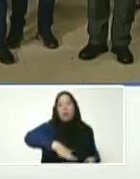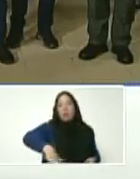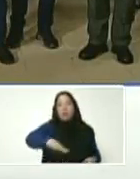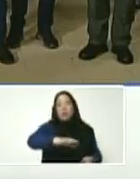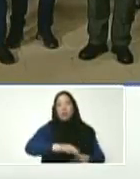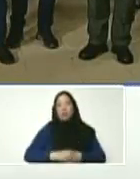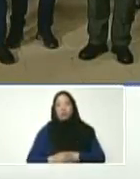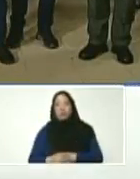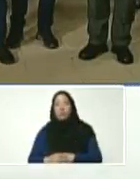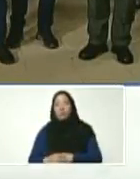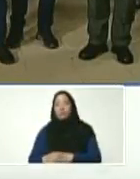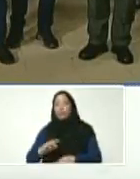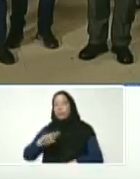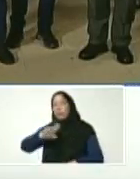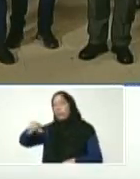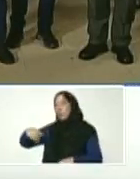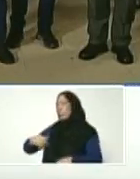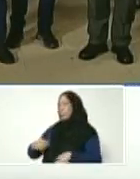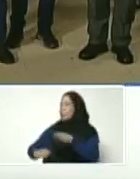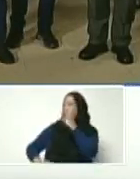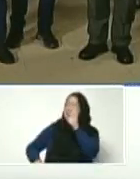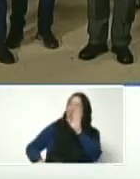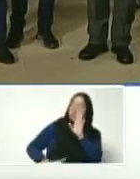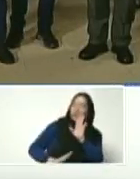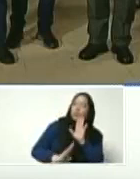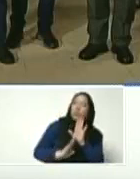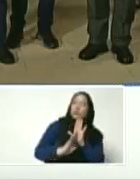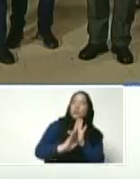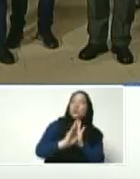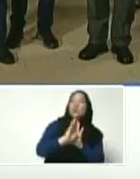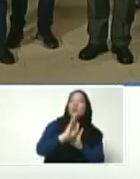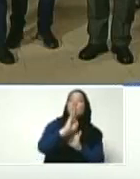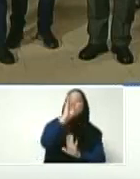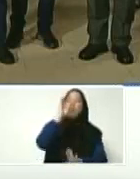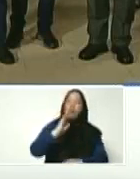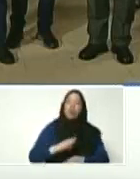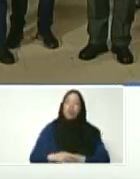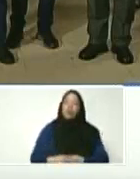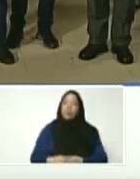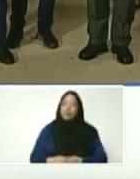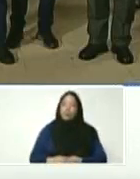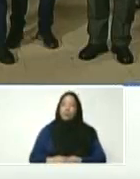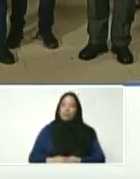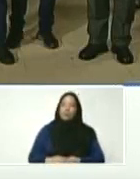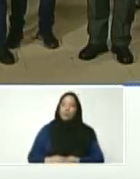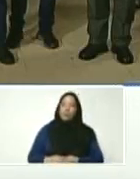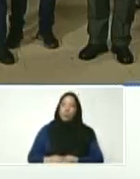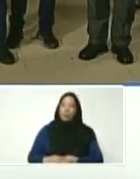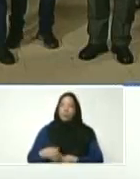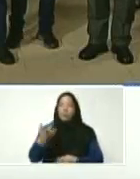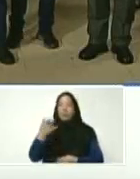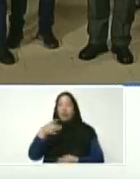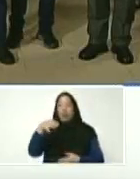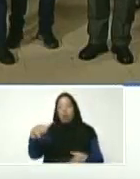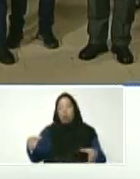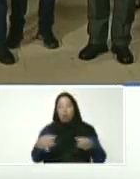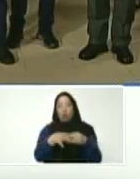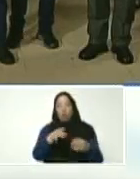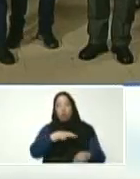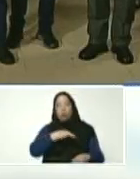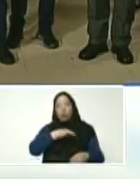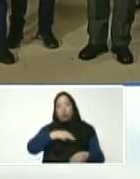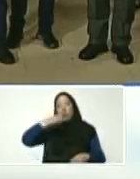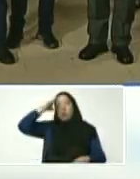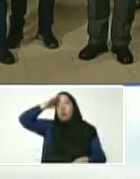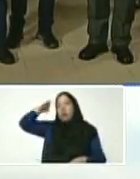Vayamos nosotros construyendo hacia adelante. Por eso es que digo que los bricomiles llegaron